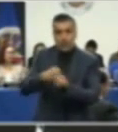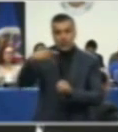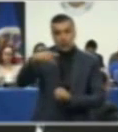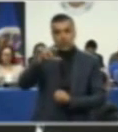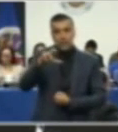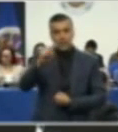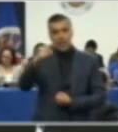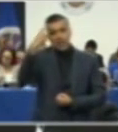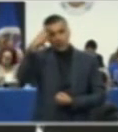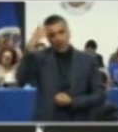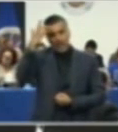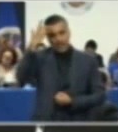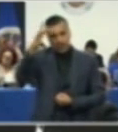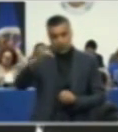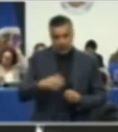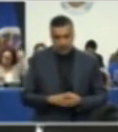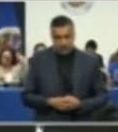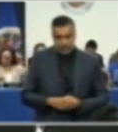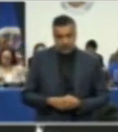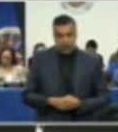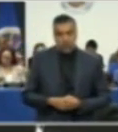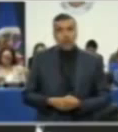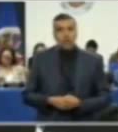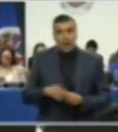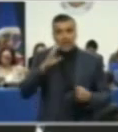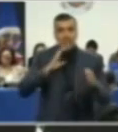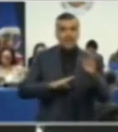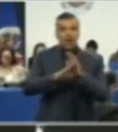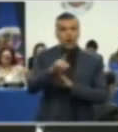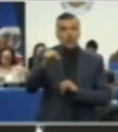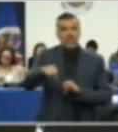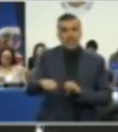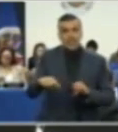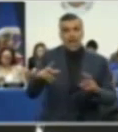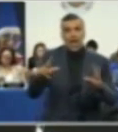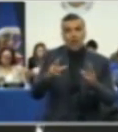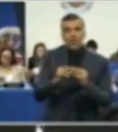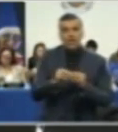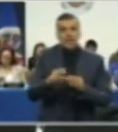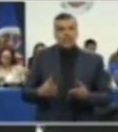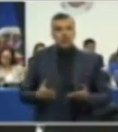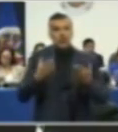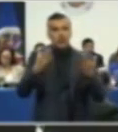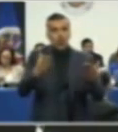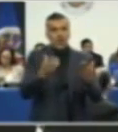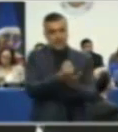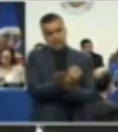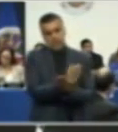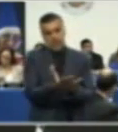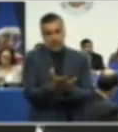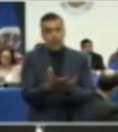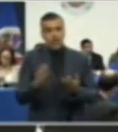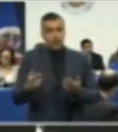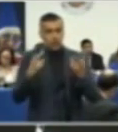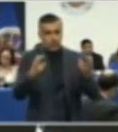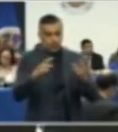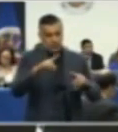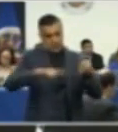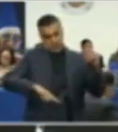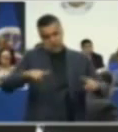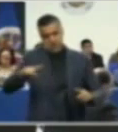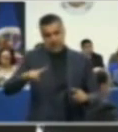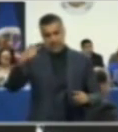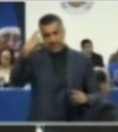con discapacidad mental e intelectual. Para el desarrollo de esta audiencia se solicitó una serie de información a diferentes entidades del